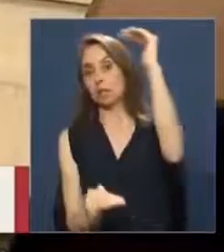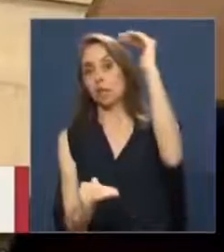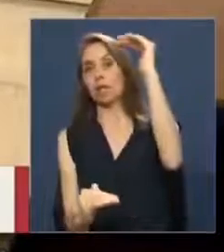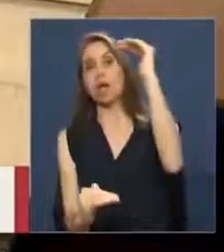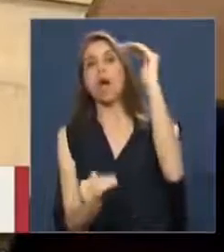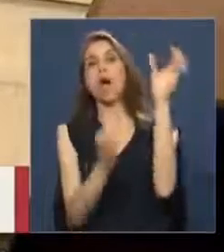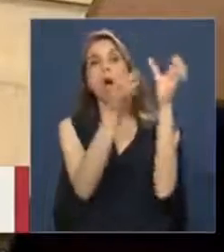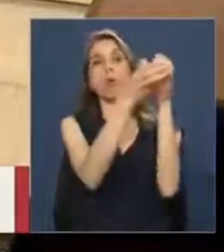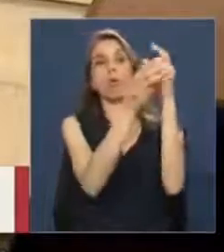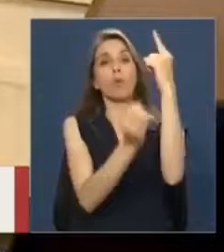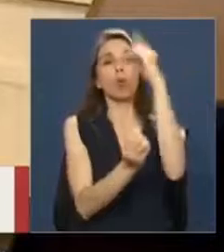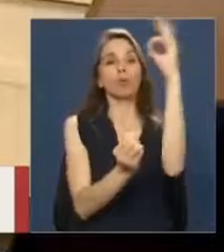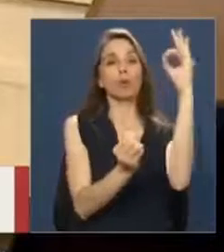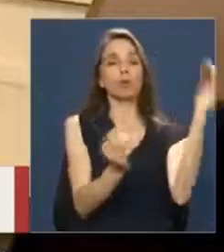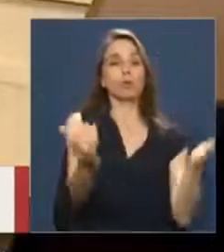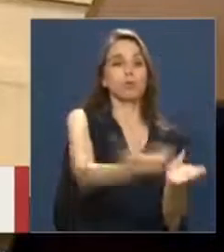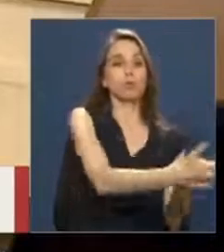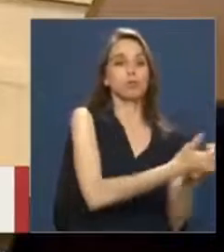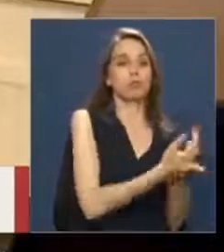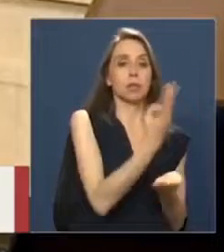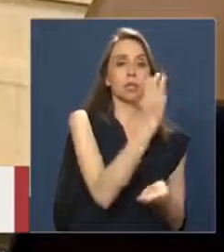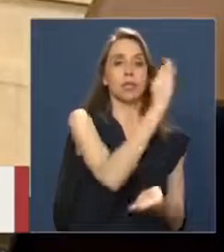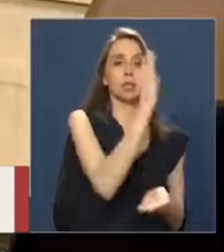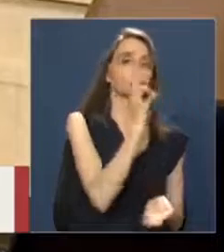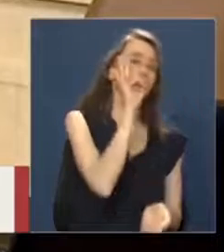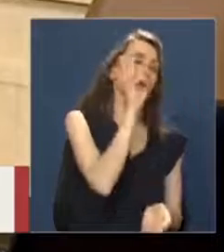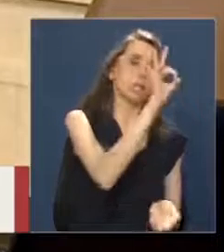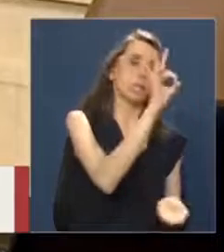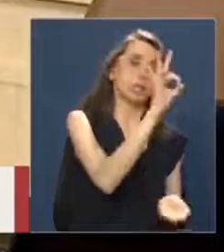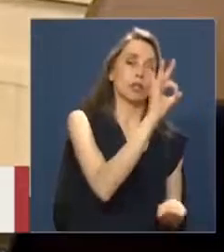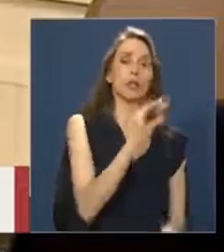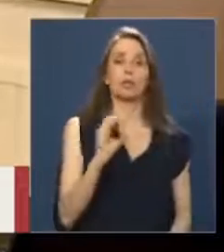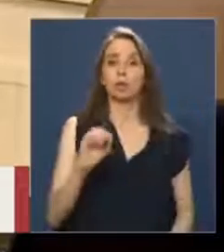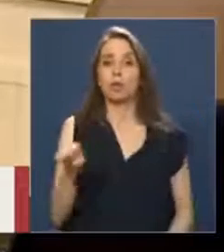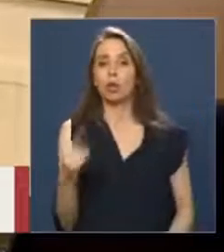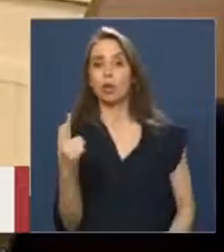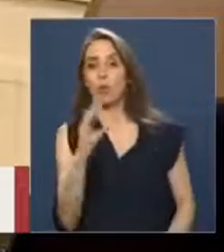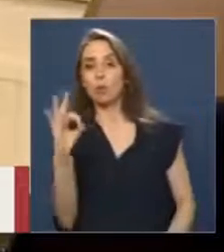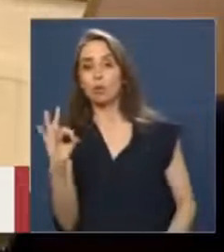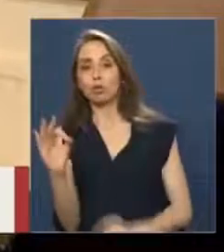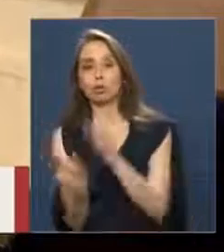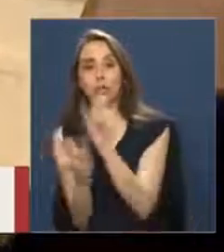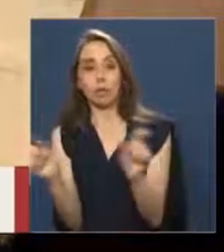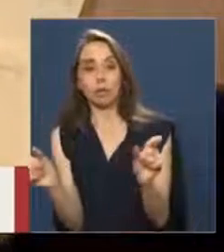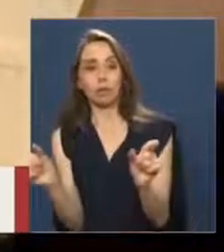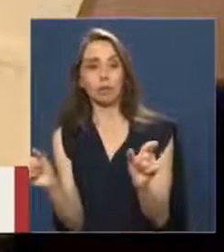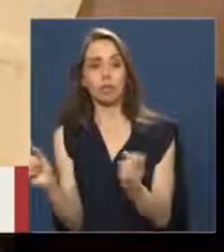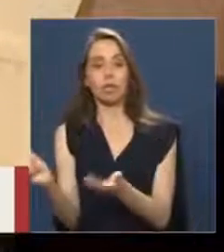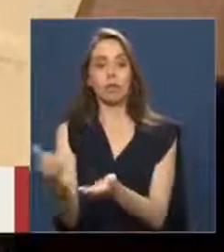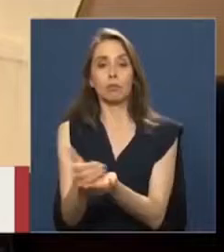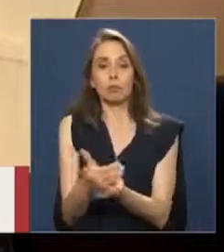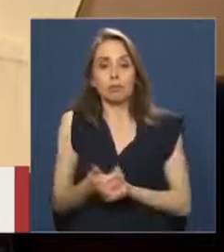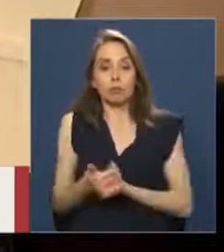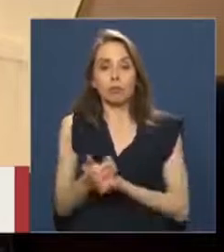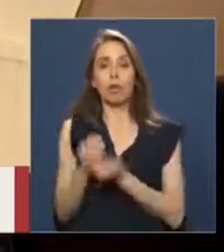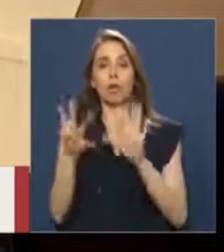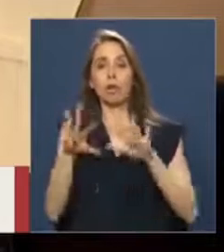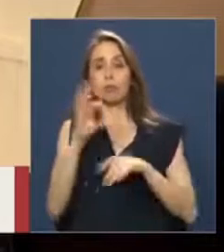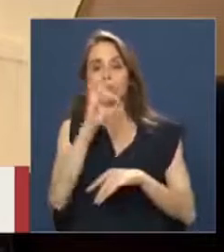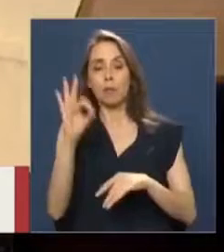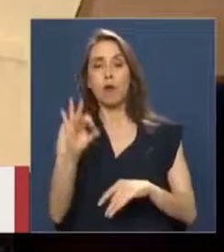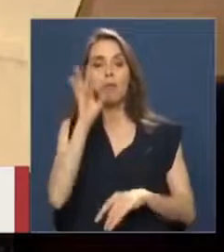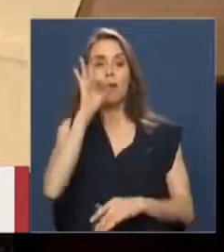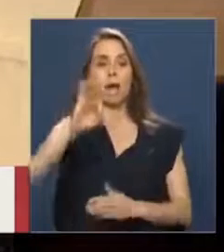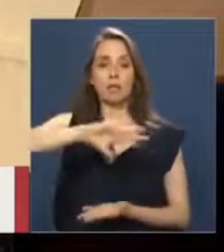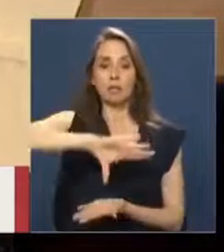queda con el 30% de las riquezas. El 0,1% se queda con el 19% de